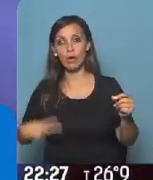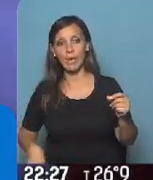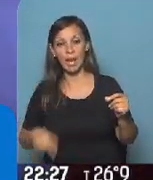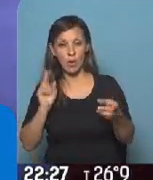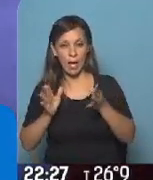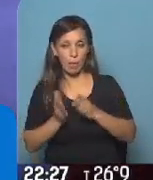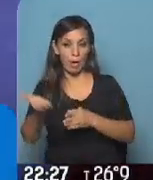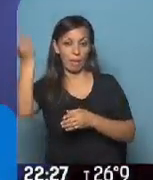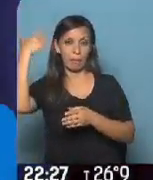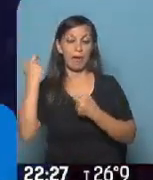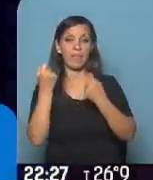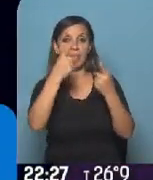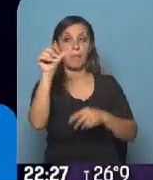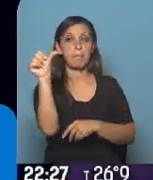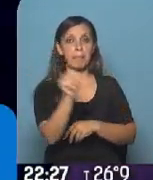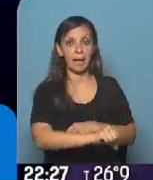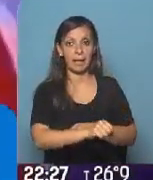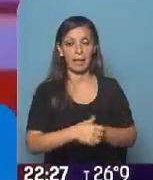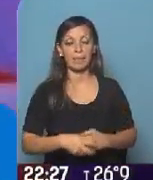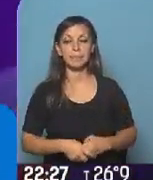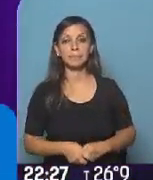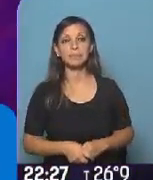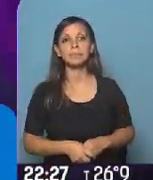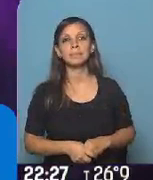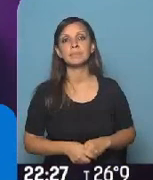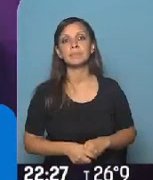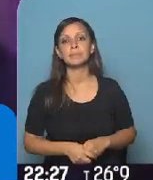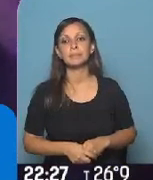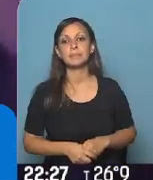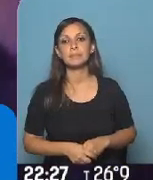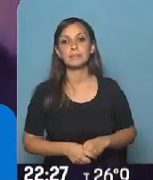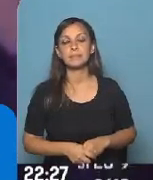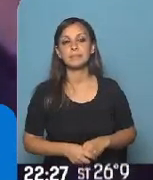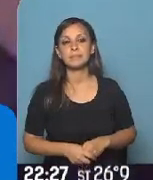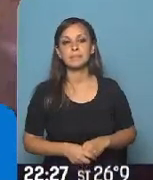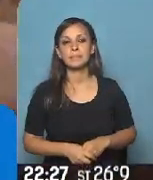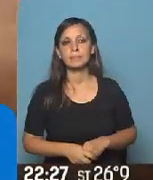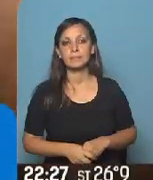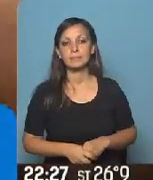masivas pérdidas de empleo.